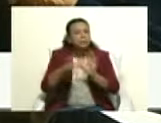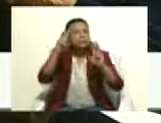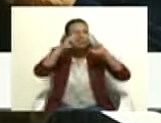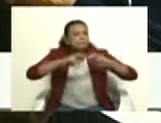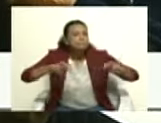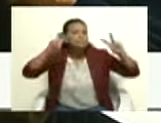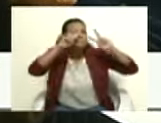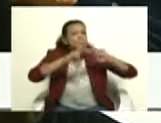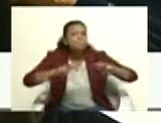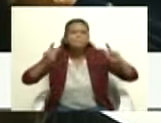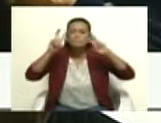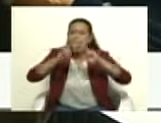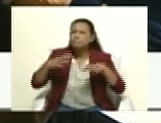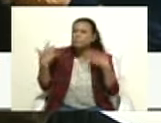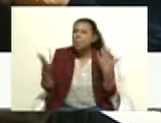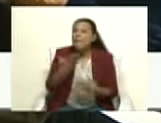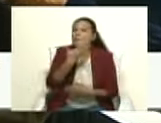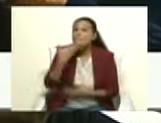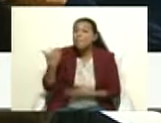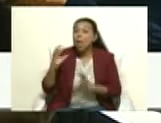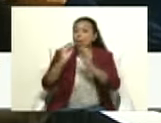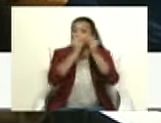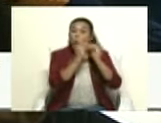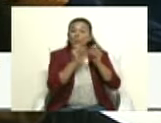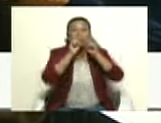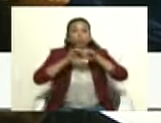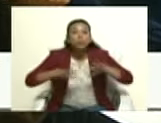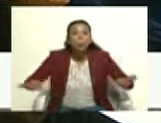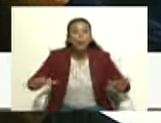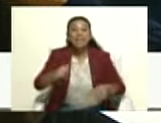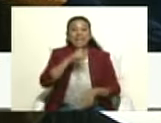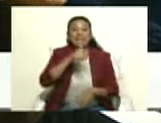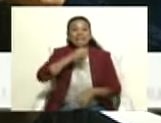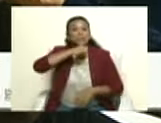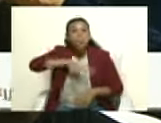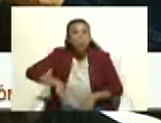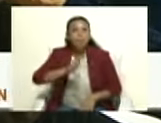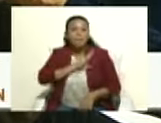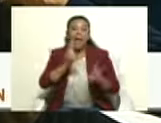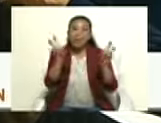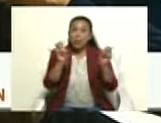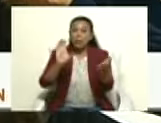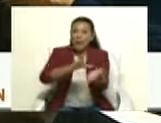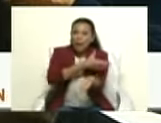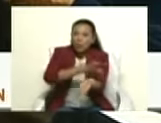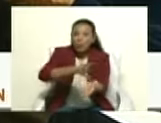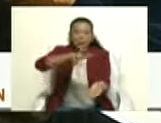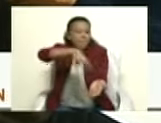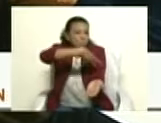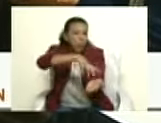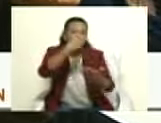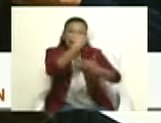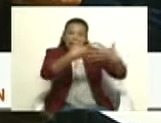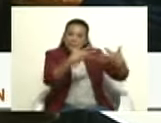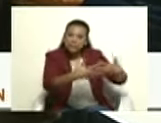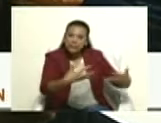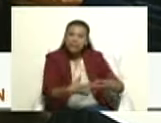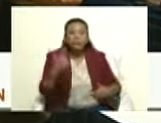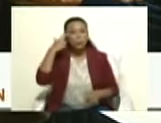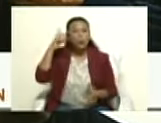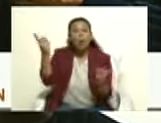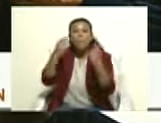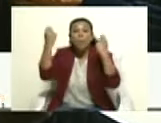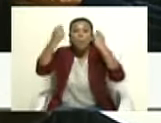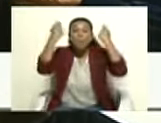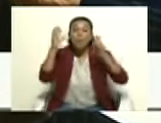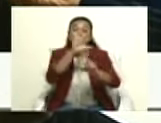buscarle mejoras a lo que es la difusión de todos temas musicales venezolanos, con el objeto de